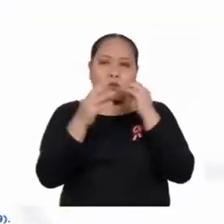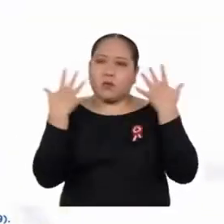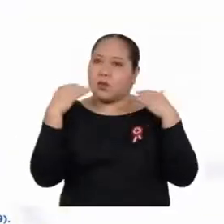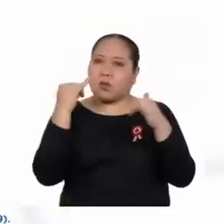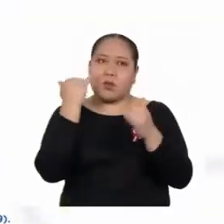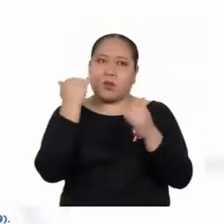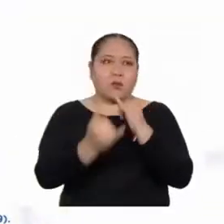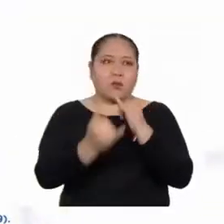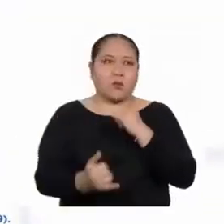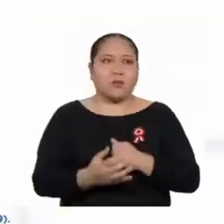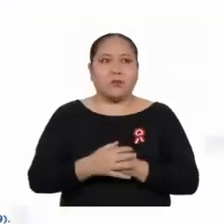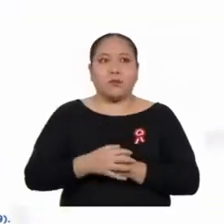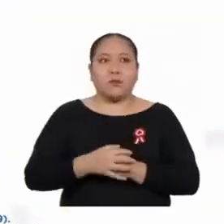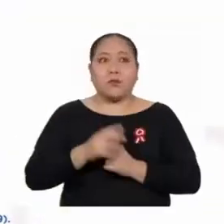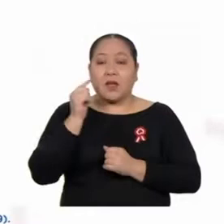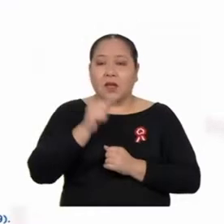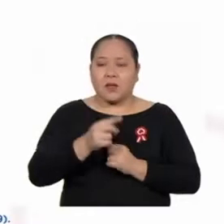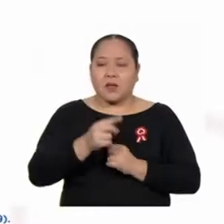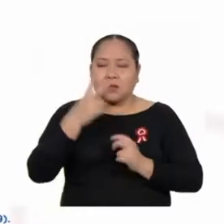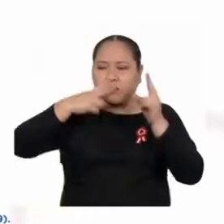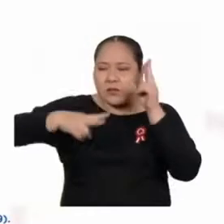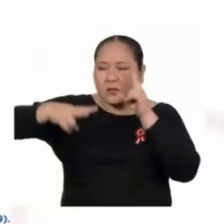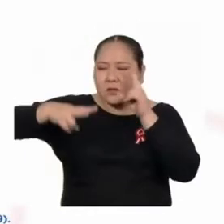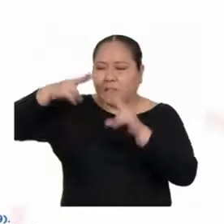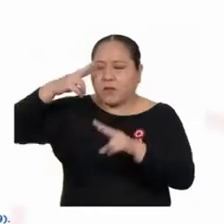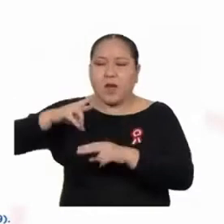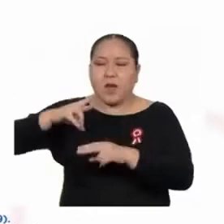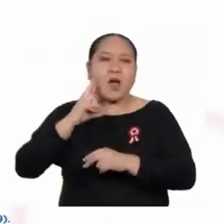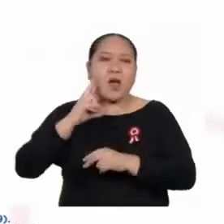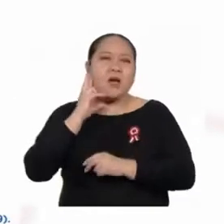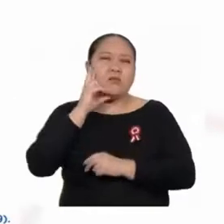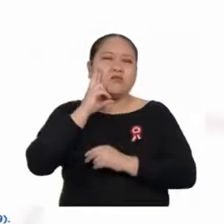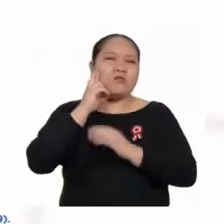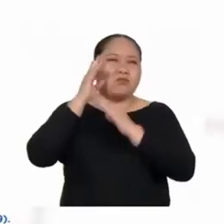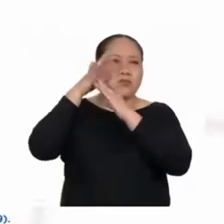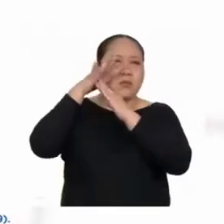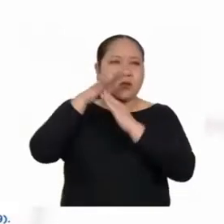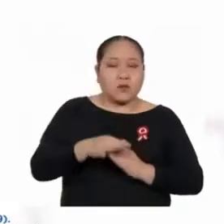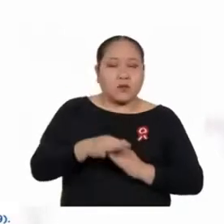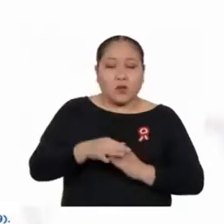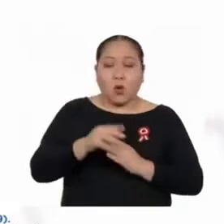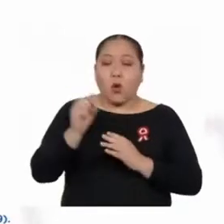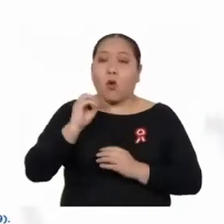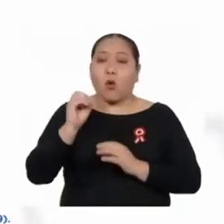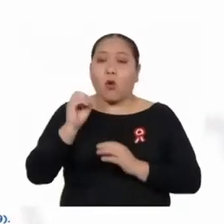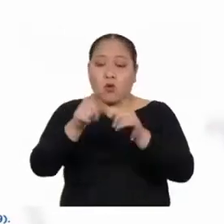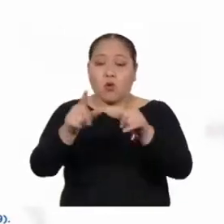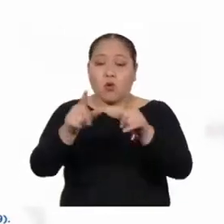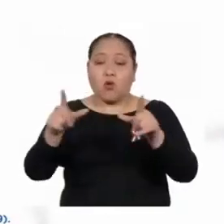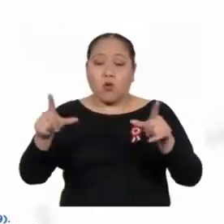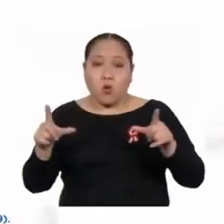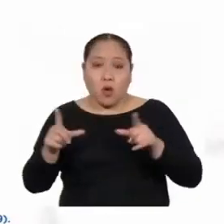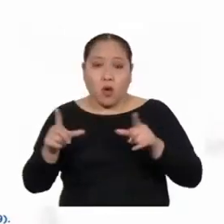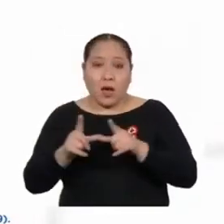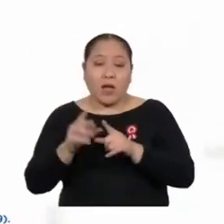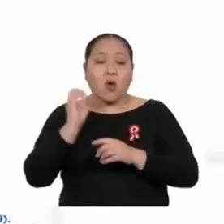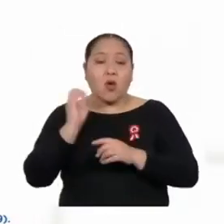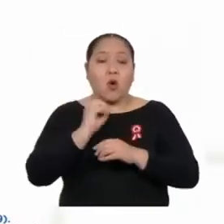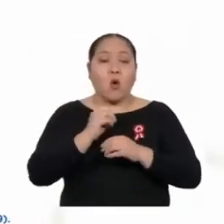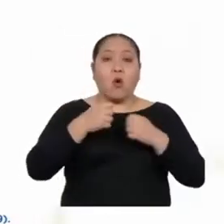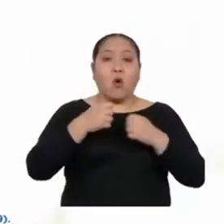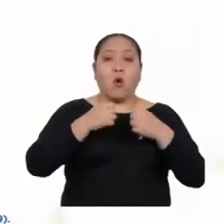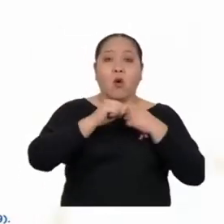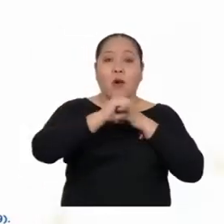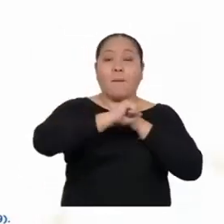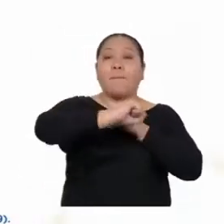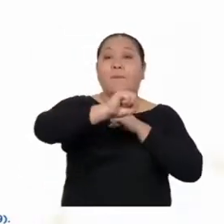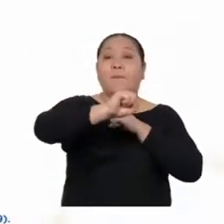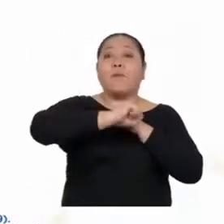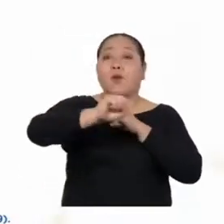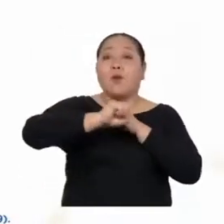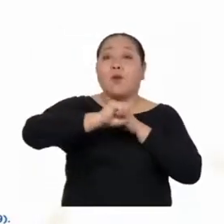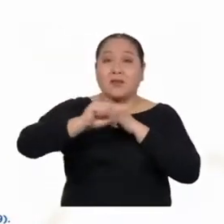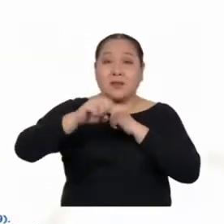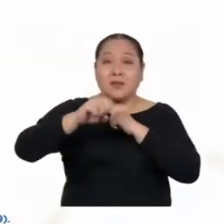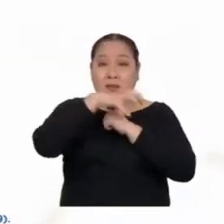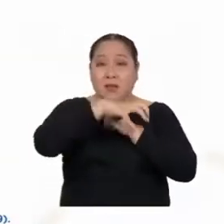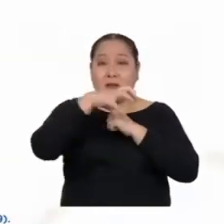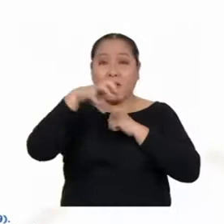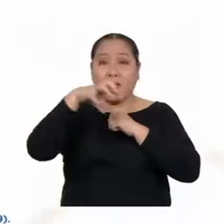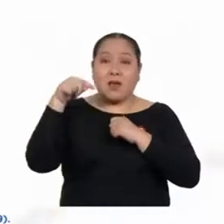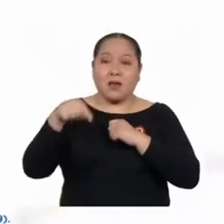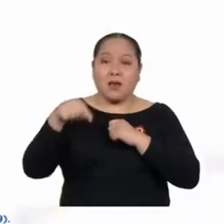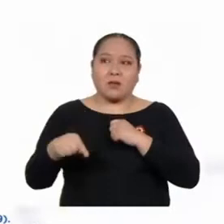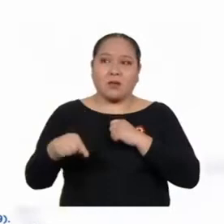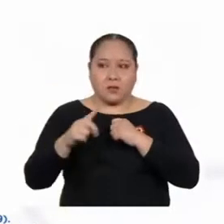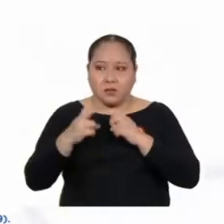y discriminación registrados en los espacios públicos y en campañas publicitarias han pasado a primera línea.